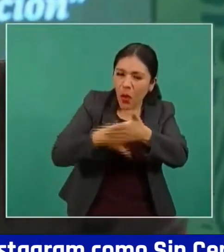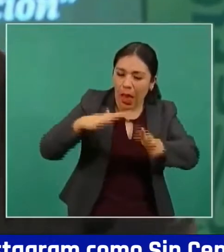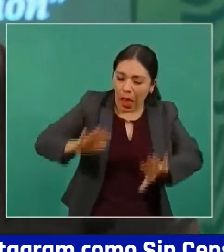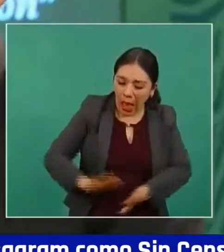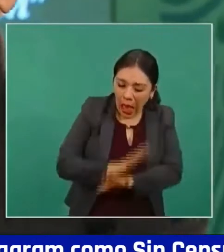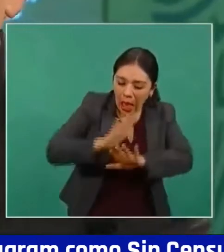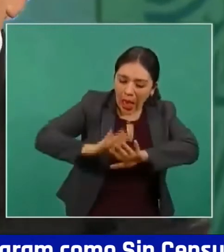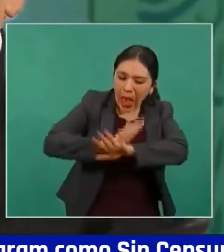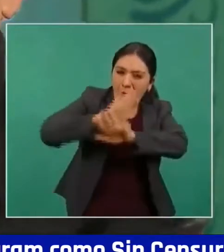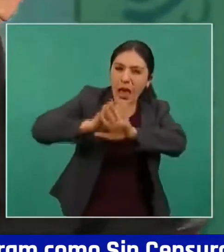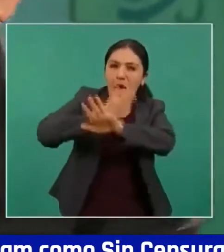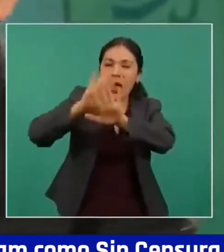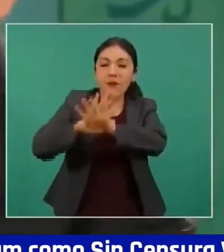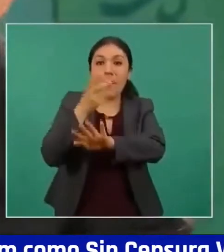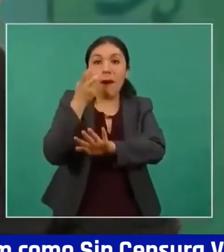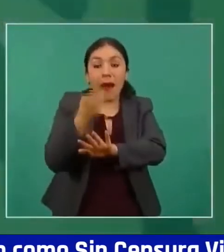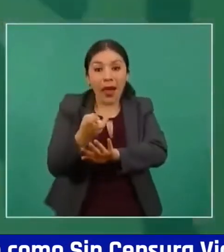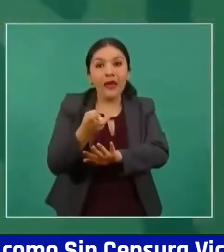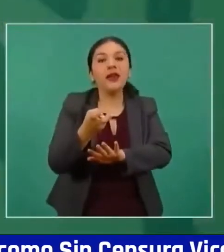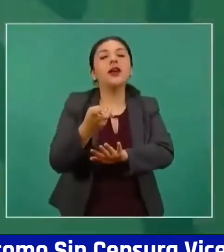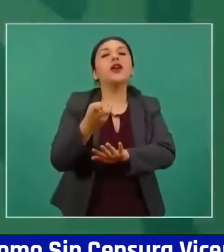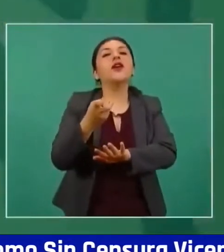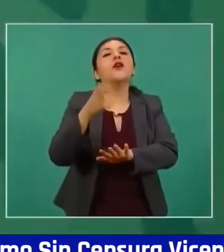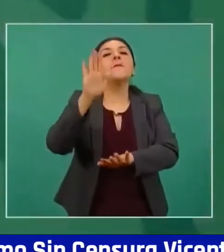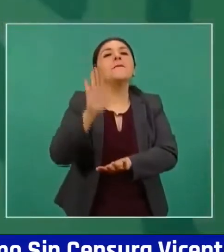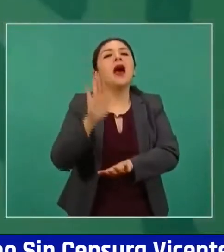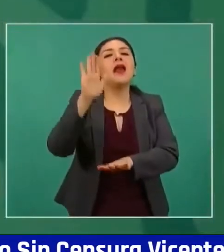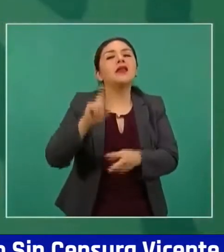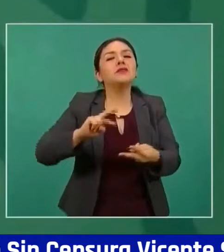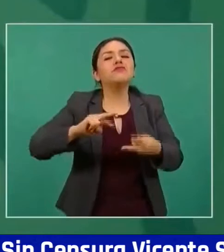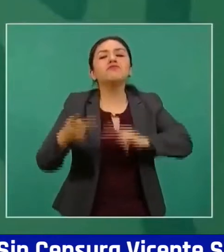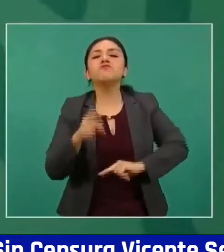que son equivalentes o sinónimos